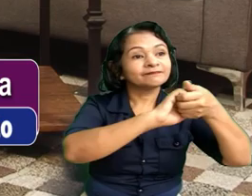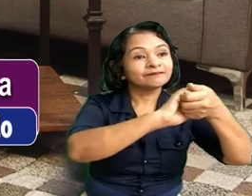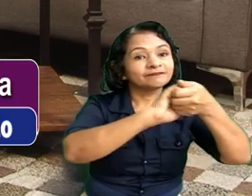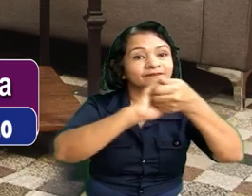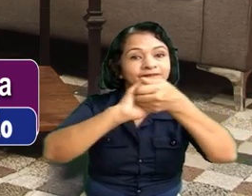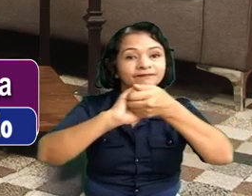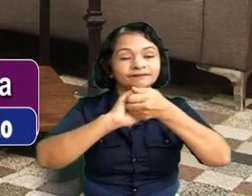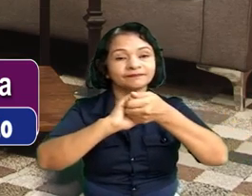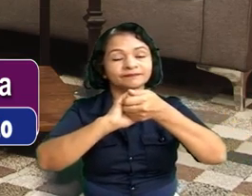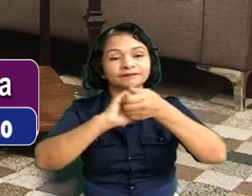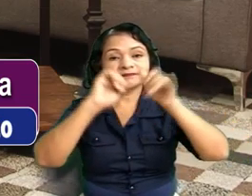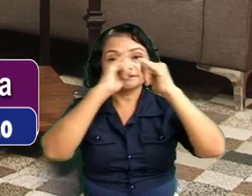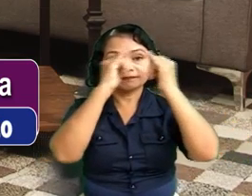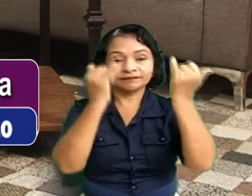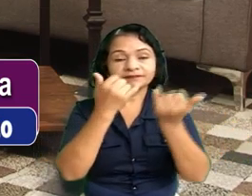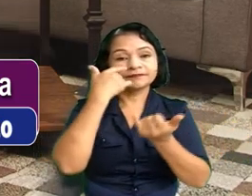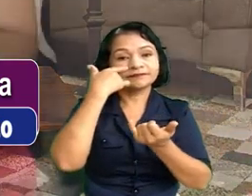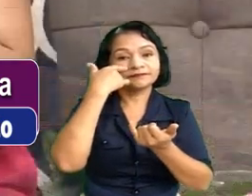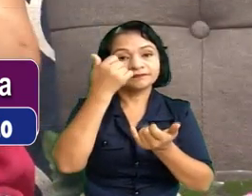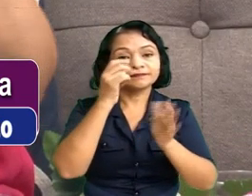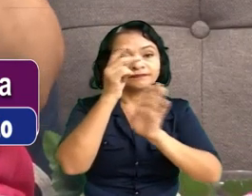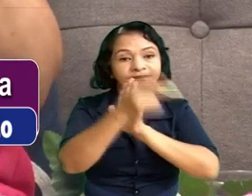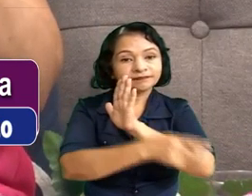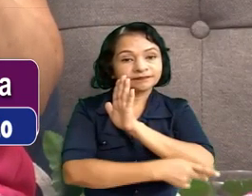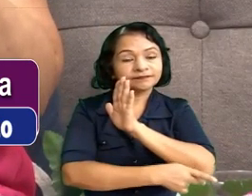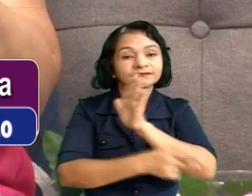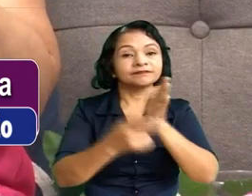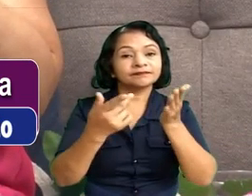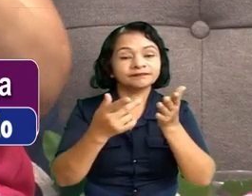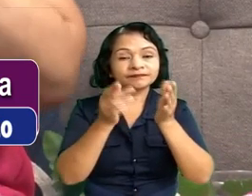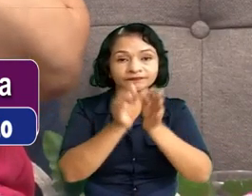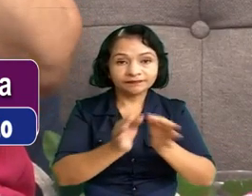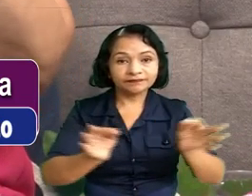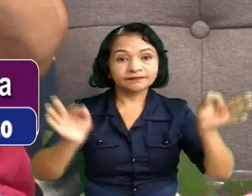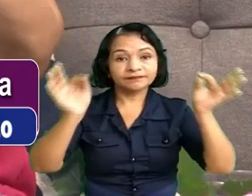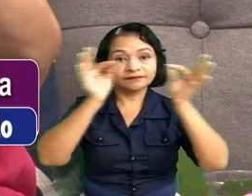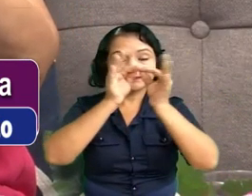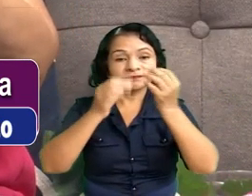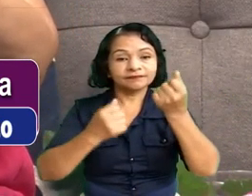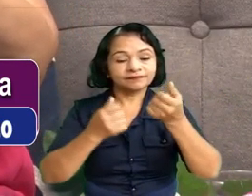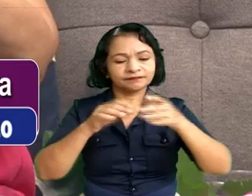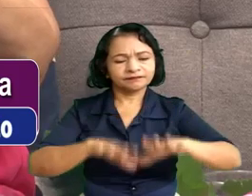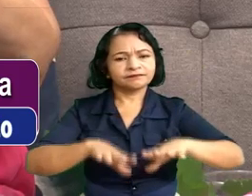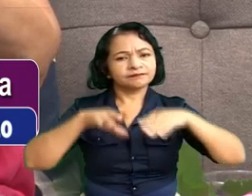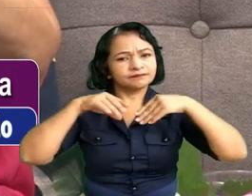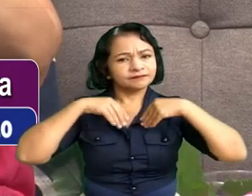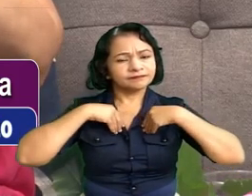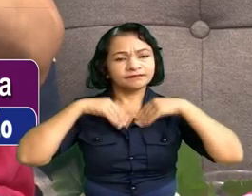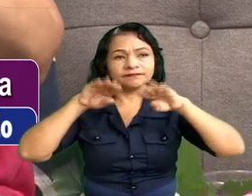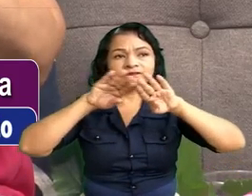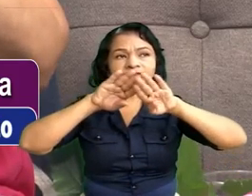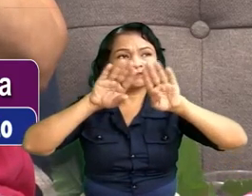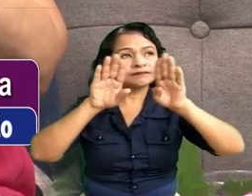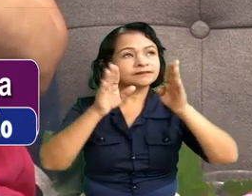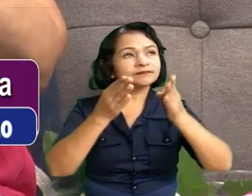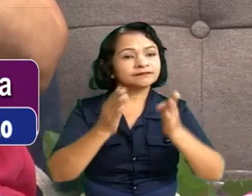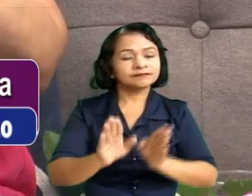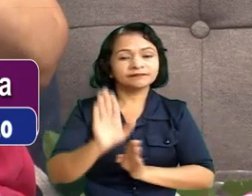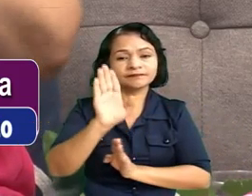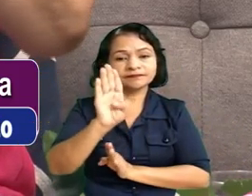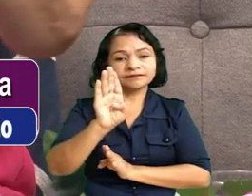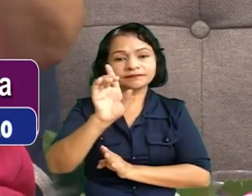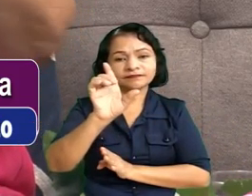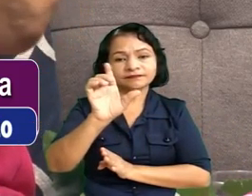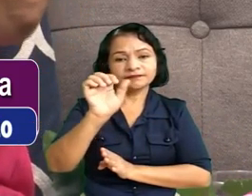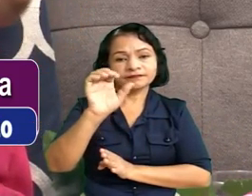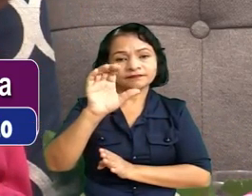de proyección internacional. Pilar muy importante que Blanquita asume. Y ella es la